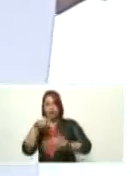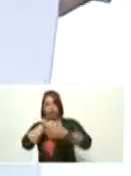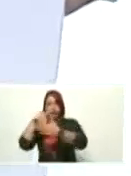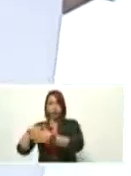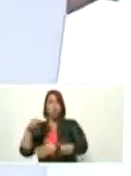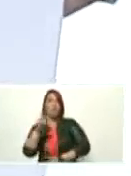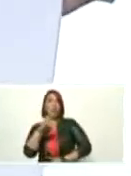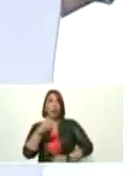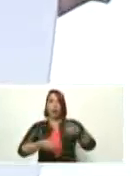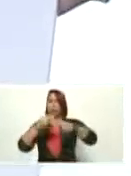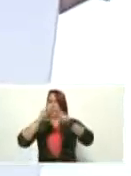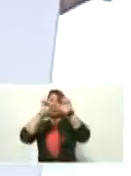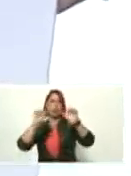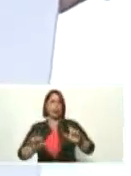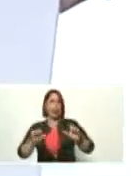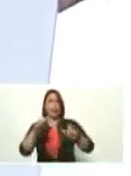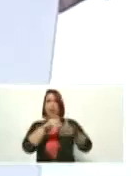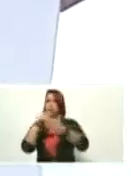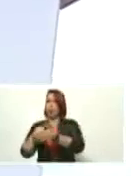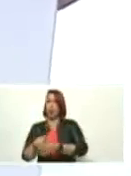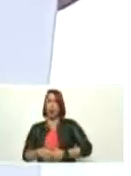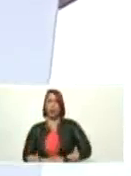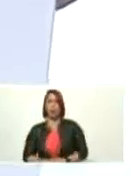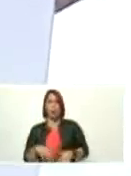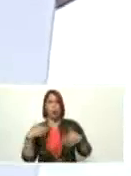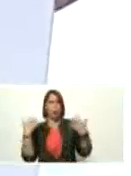Venezuela ha construido un sistema electoral